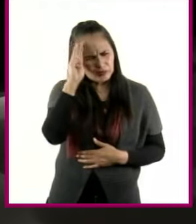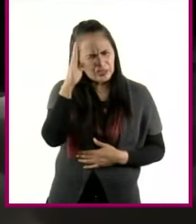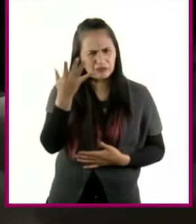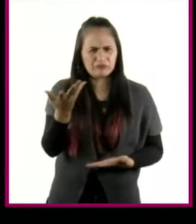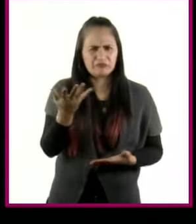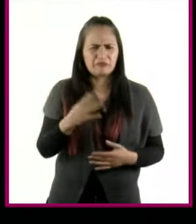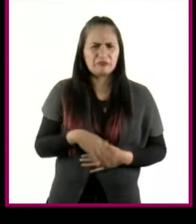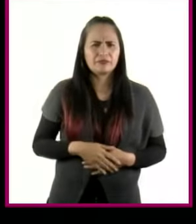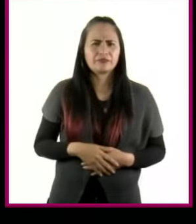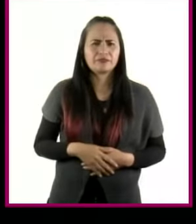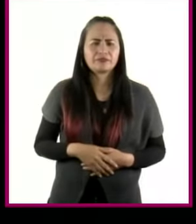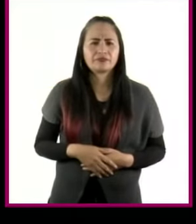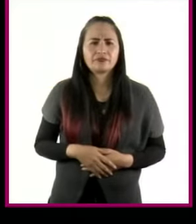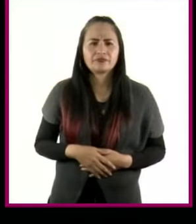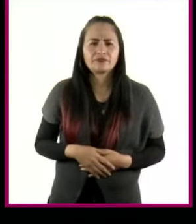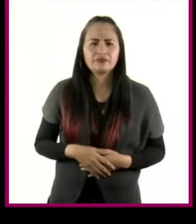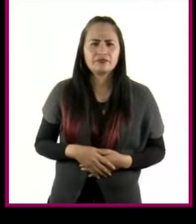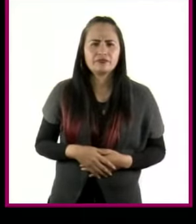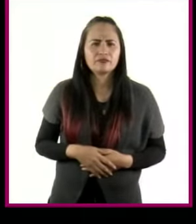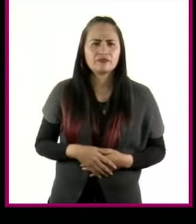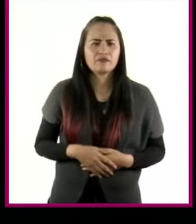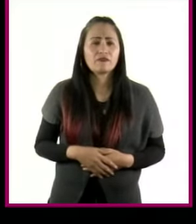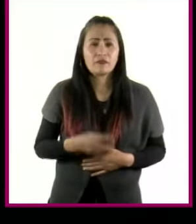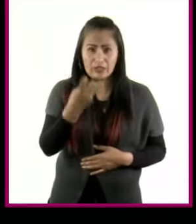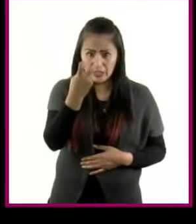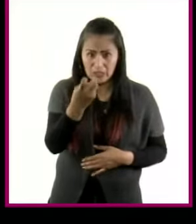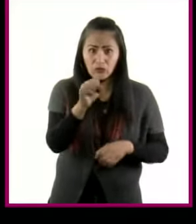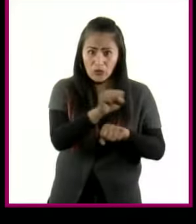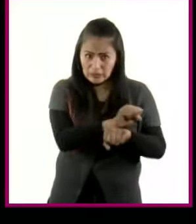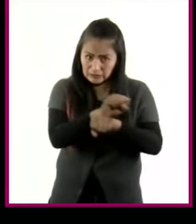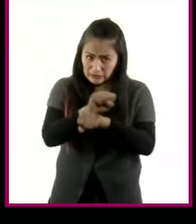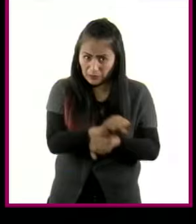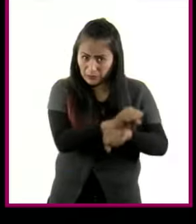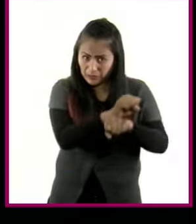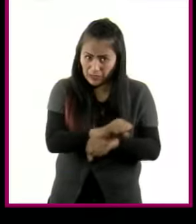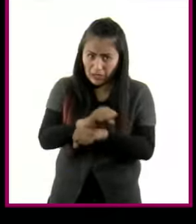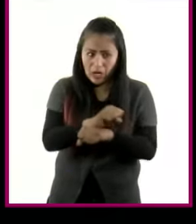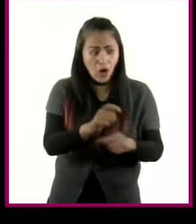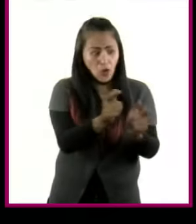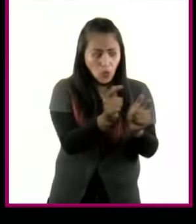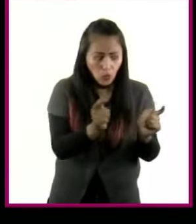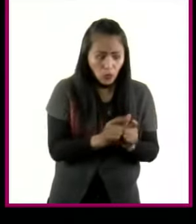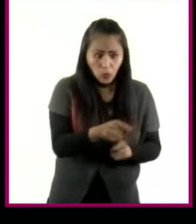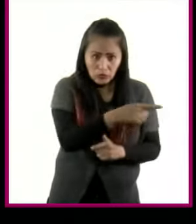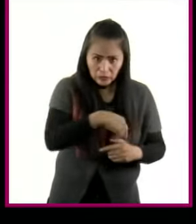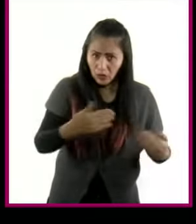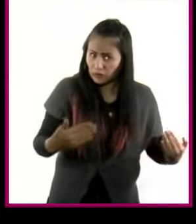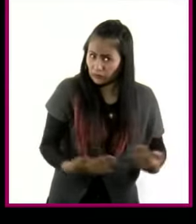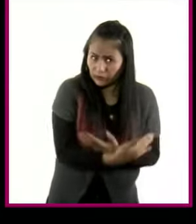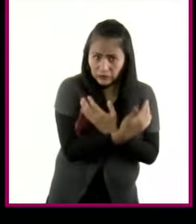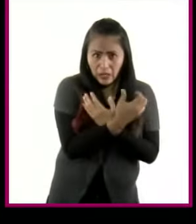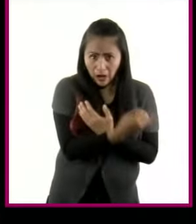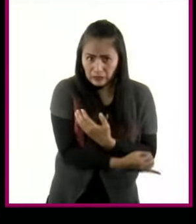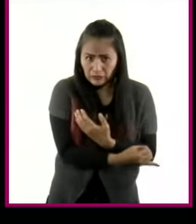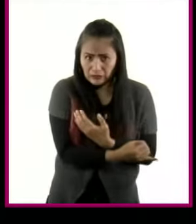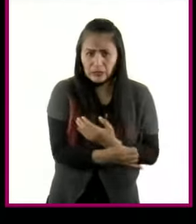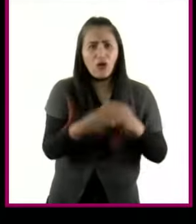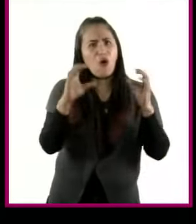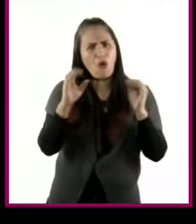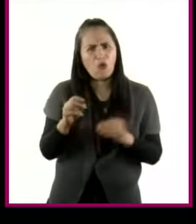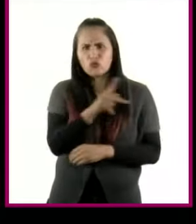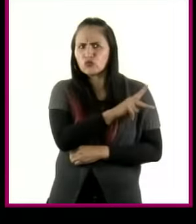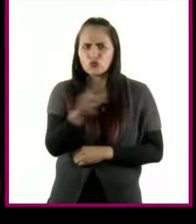profundo. ¿Es esta una condición natural de ciertos seres humanos o más bien todos